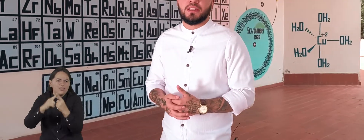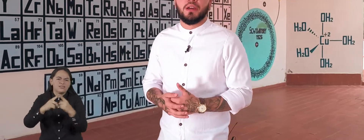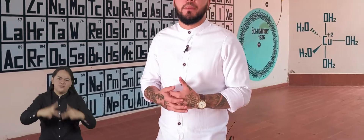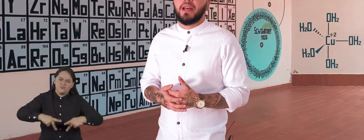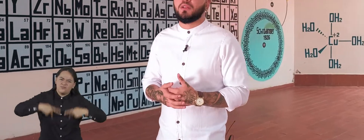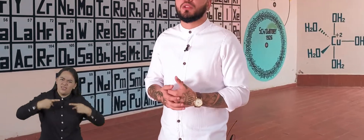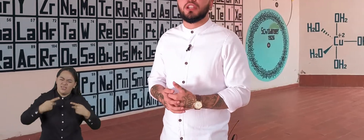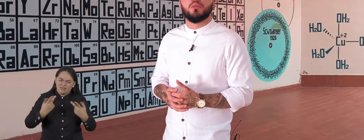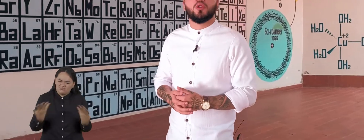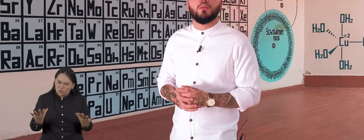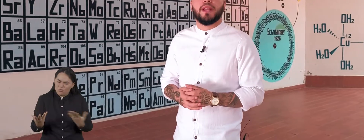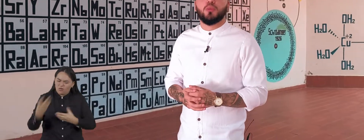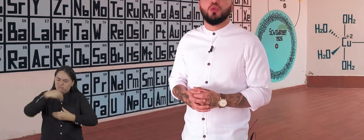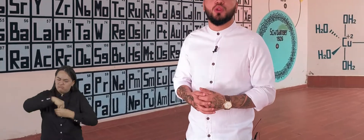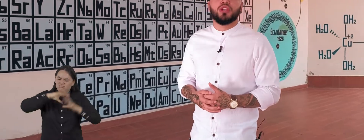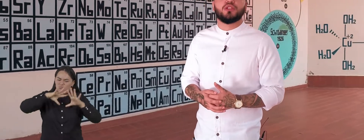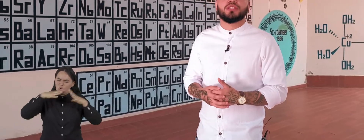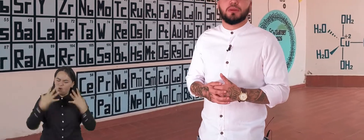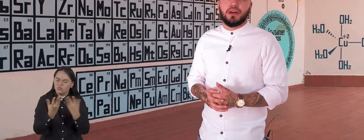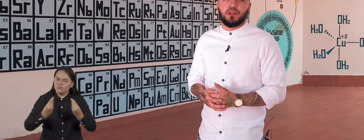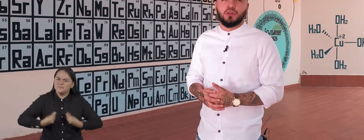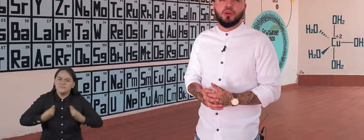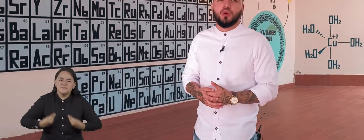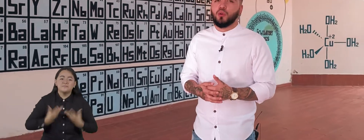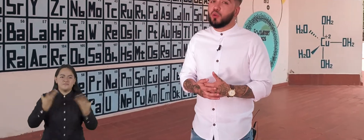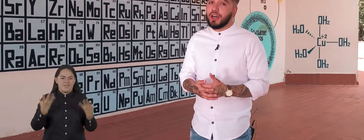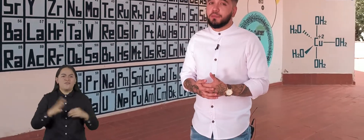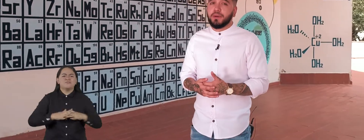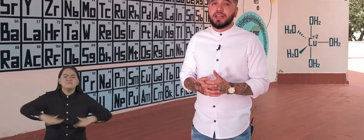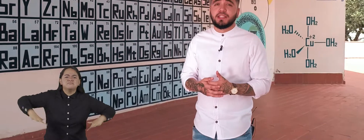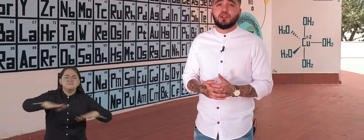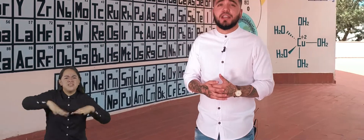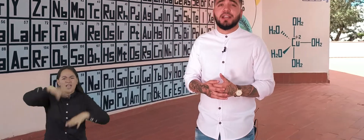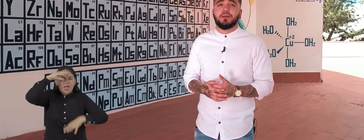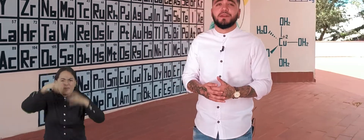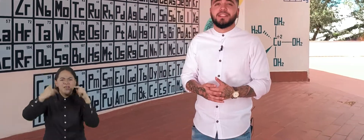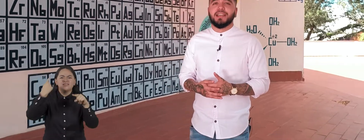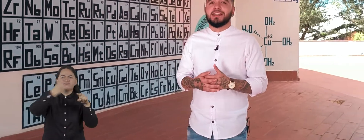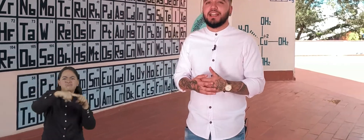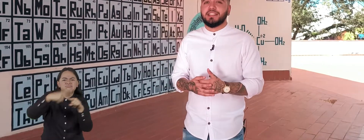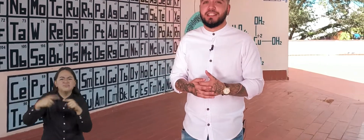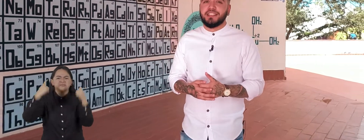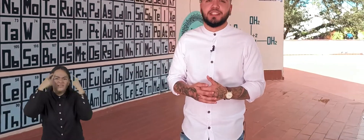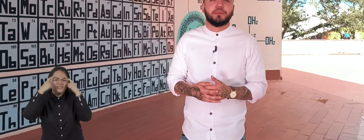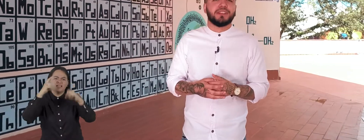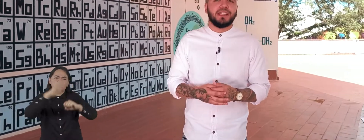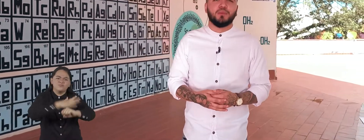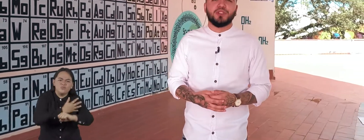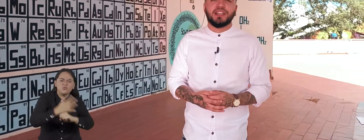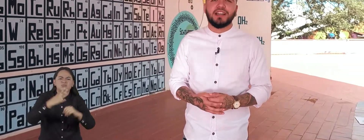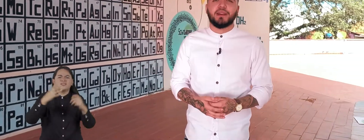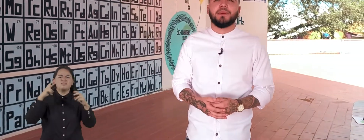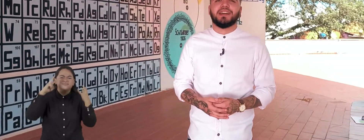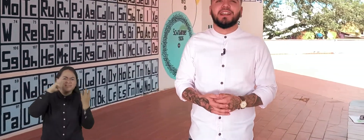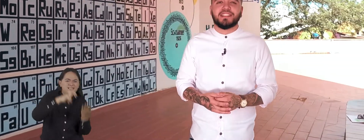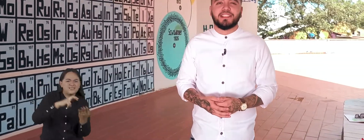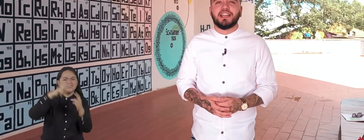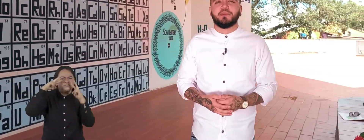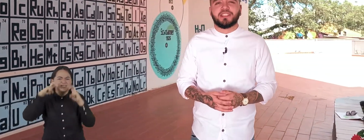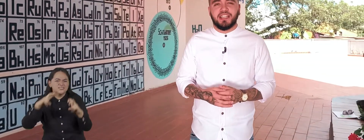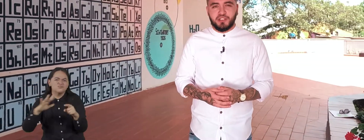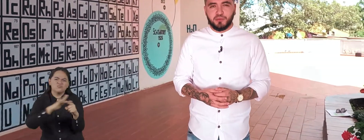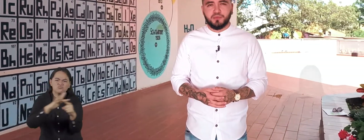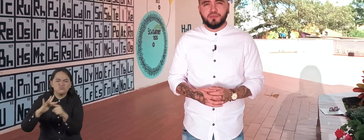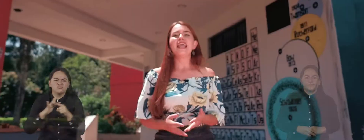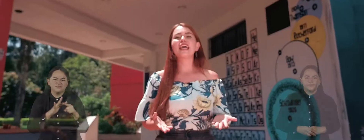e innovadoras, para conocer cómo ocupar el mundo y conservarlo. Un lugar para desarrollar la capacidad de análisis, interpretar la música y aplicar la